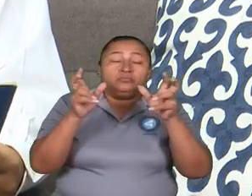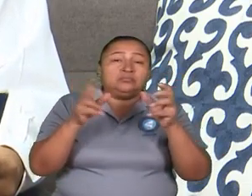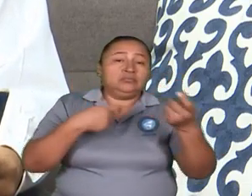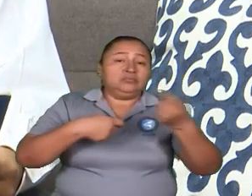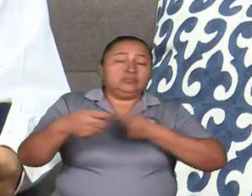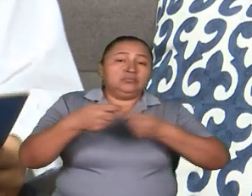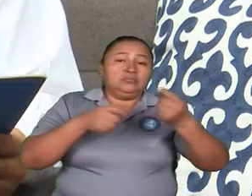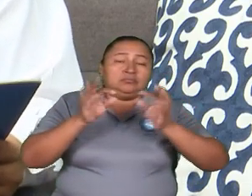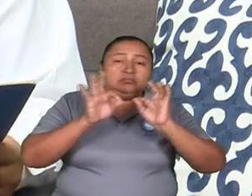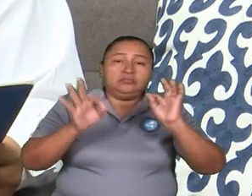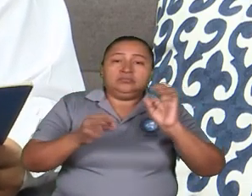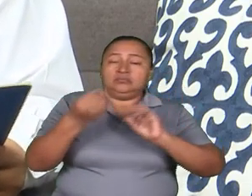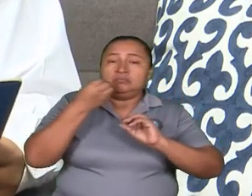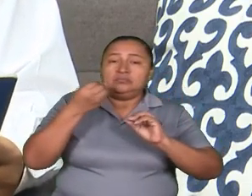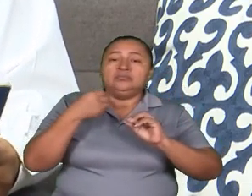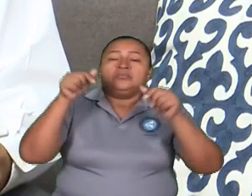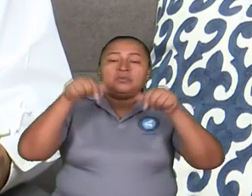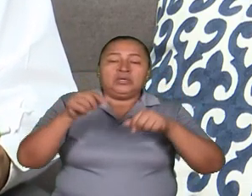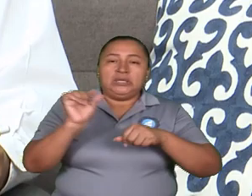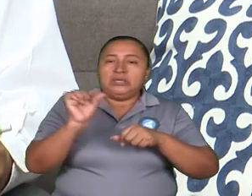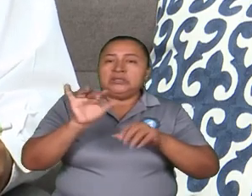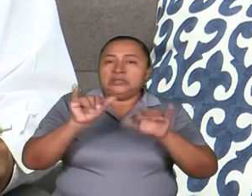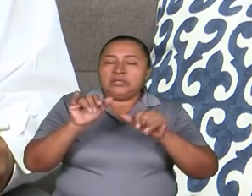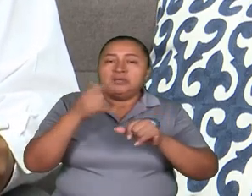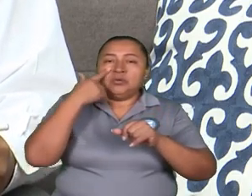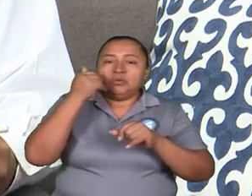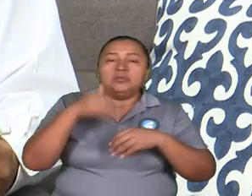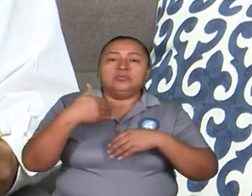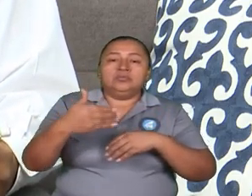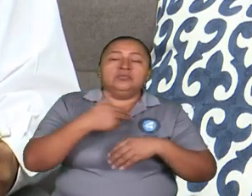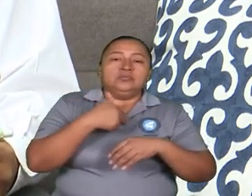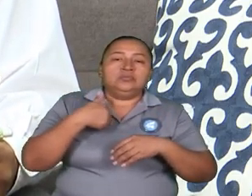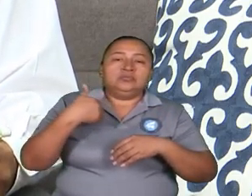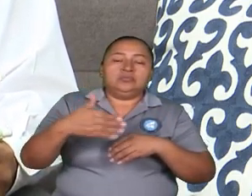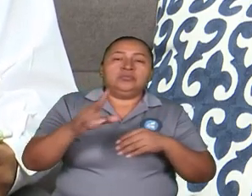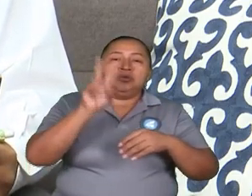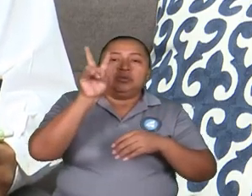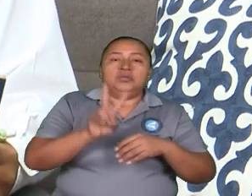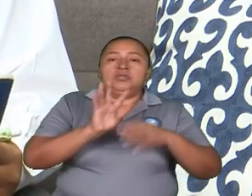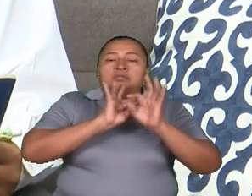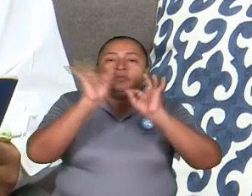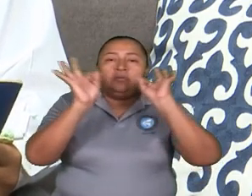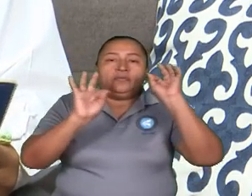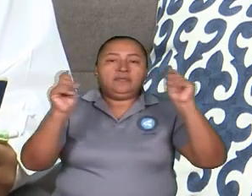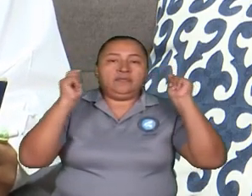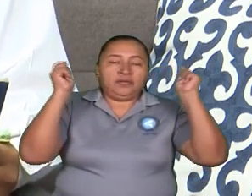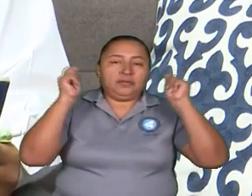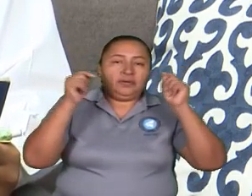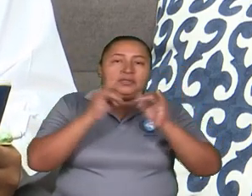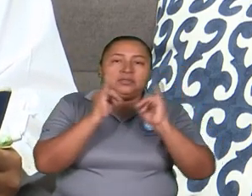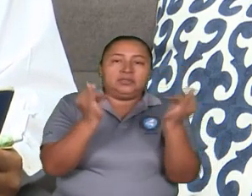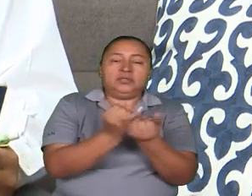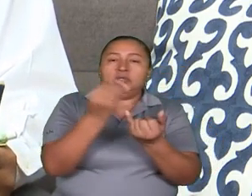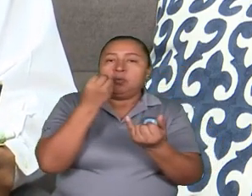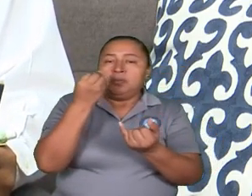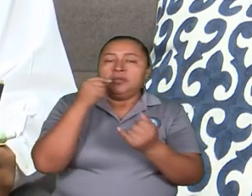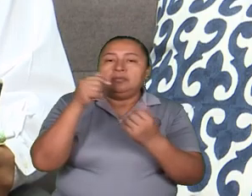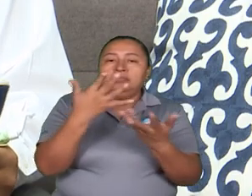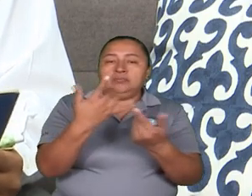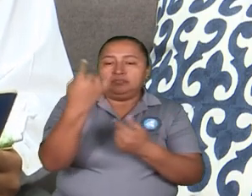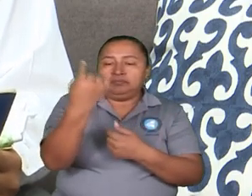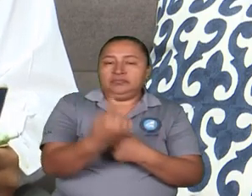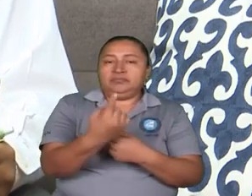este año, pues. Y bueno, y ahí van viendo nuevas oportunidades también para promocionar la marca país. Y quien quita de acá